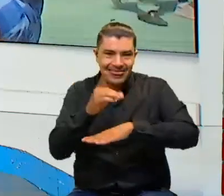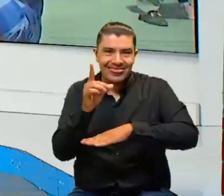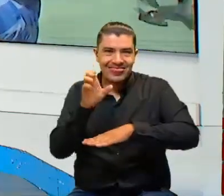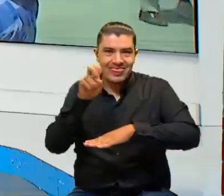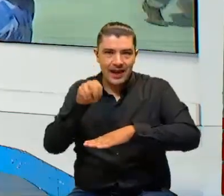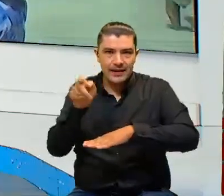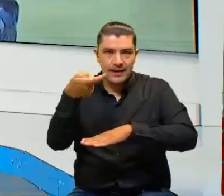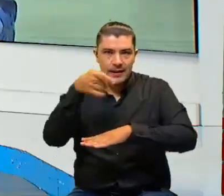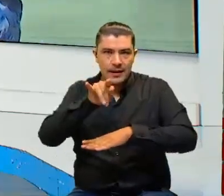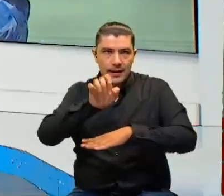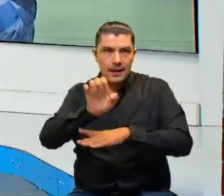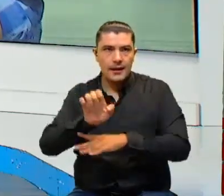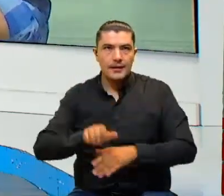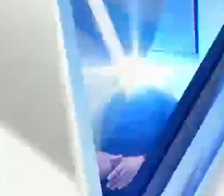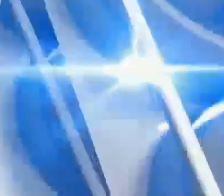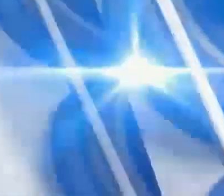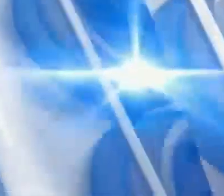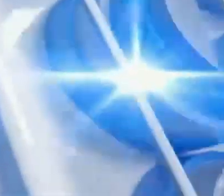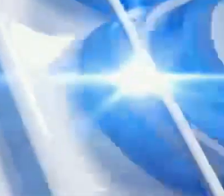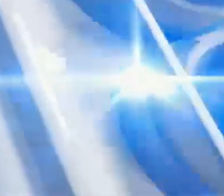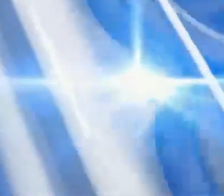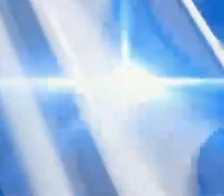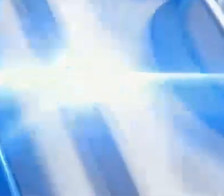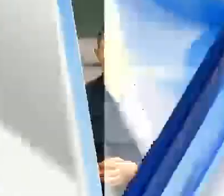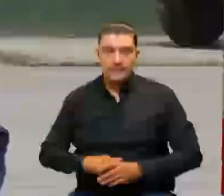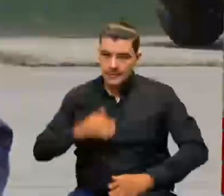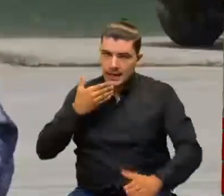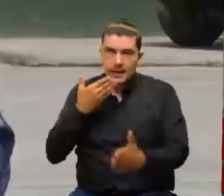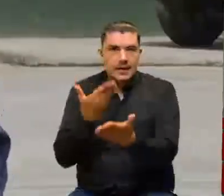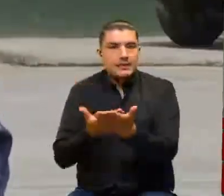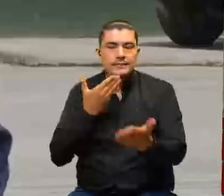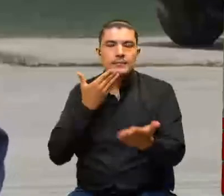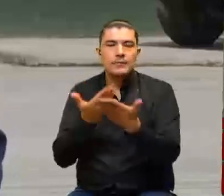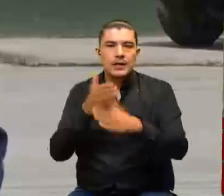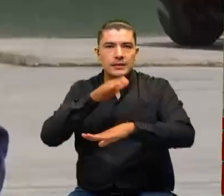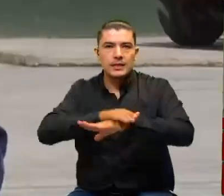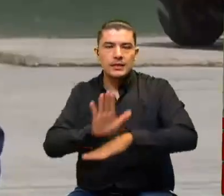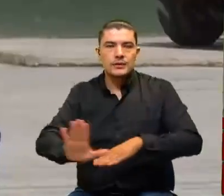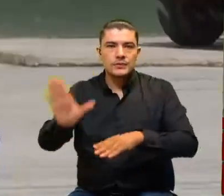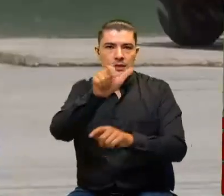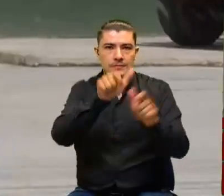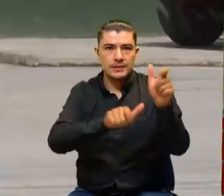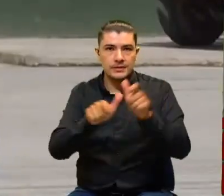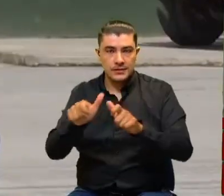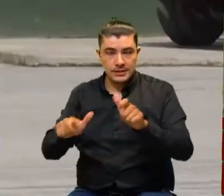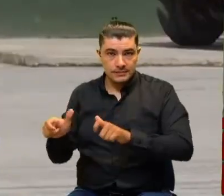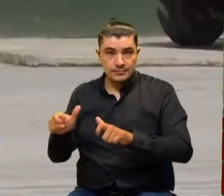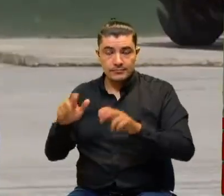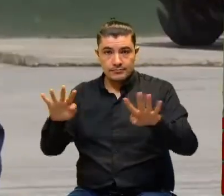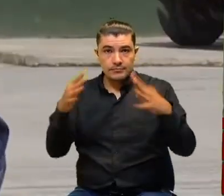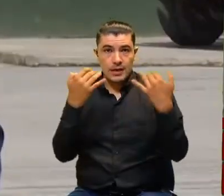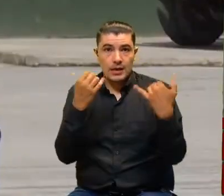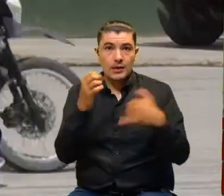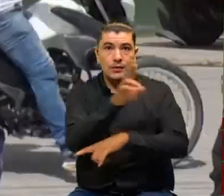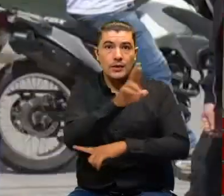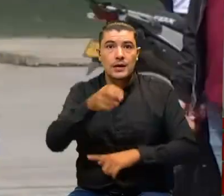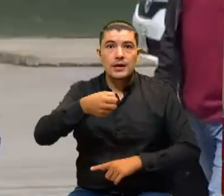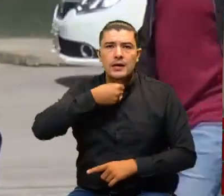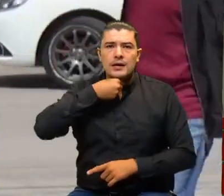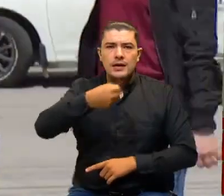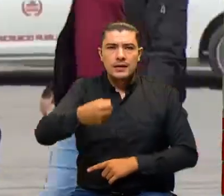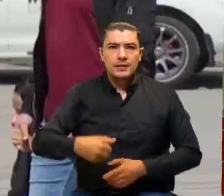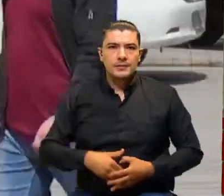Gracias, buenas tardes para usted y para todos los televidentes de Oriente Noticias. Acá en Málaga se hallaron 62 vectores de